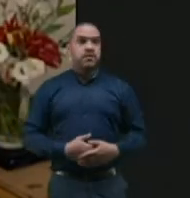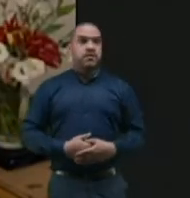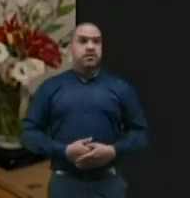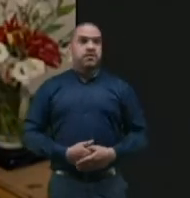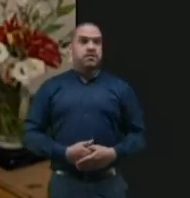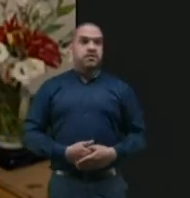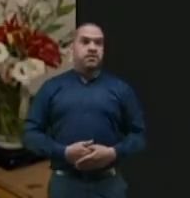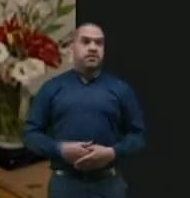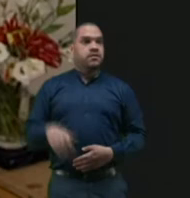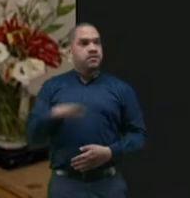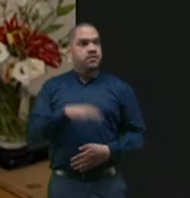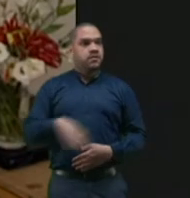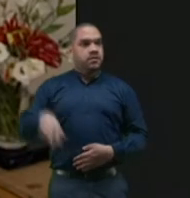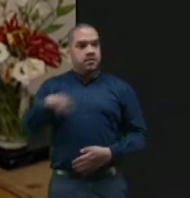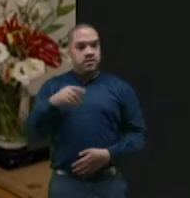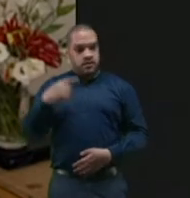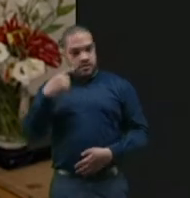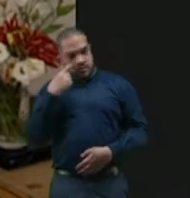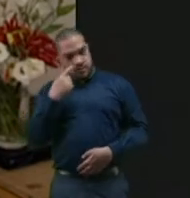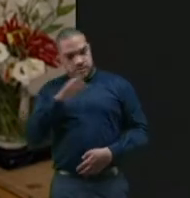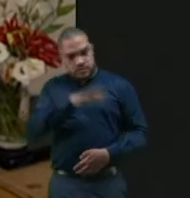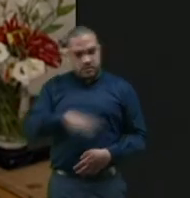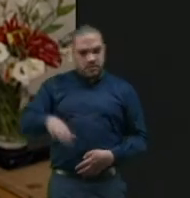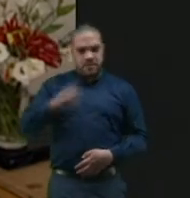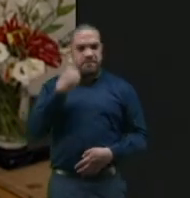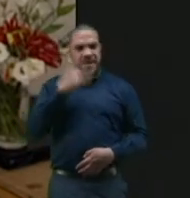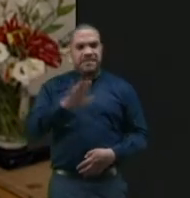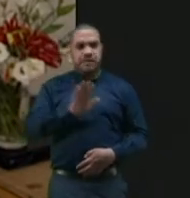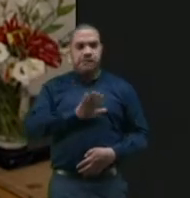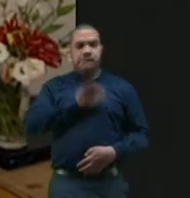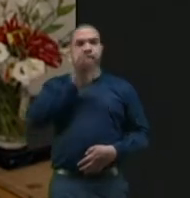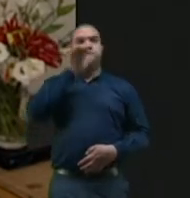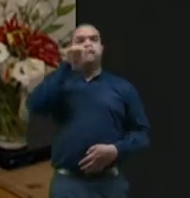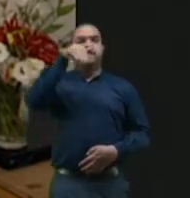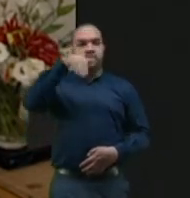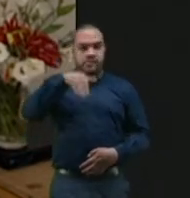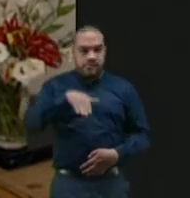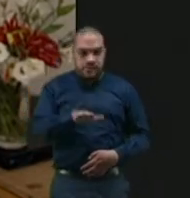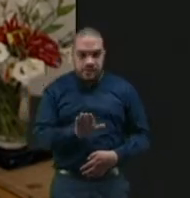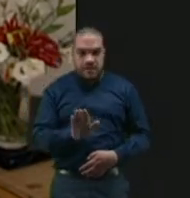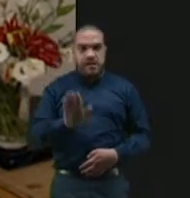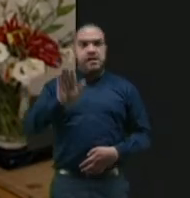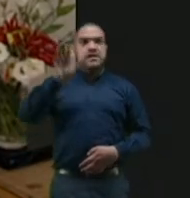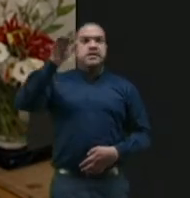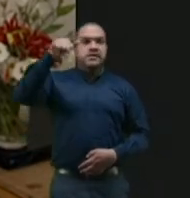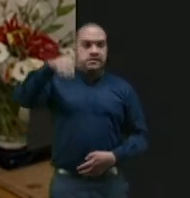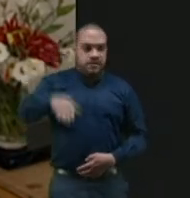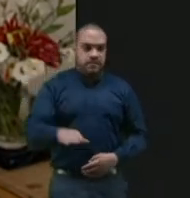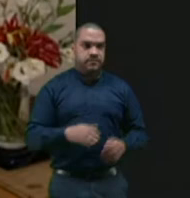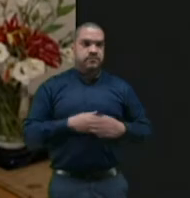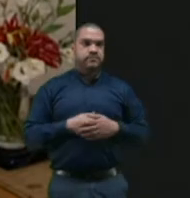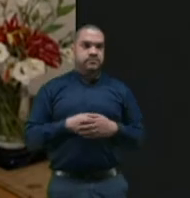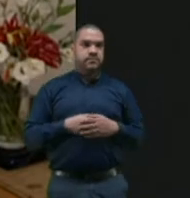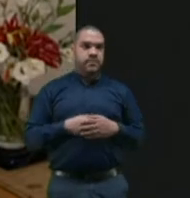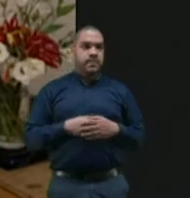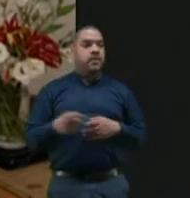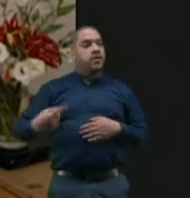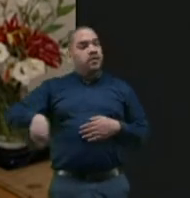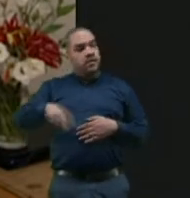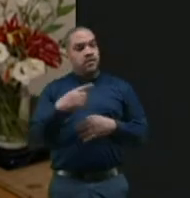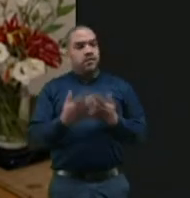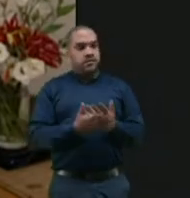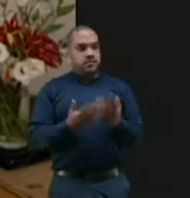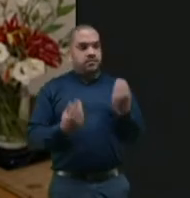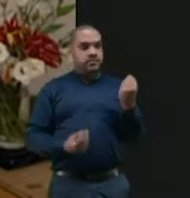que ese viaje va a ser una montaña rusa todo el tiempo. Hay subidas, hay bajadas. Todos los negocios en el mundo tienen altos y